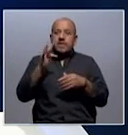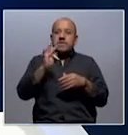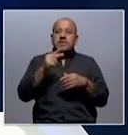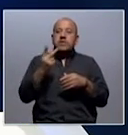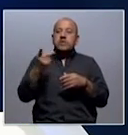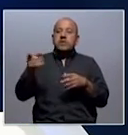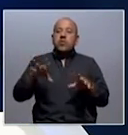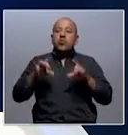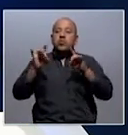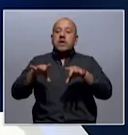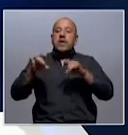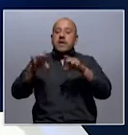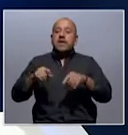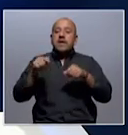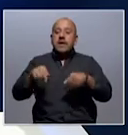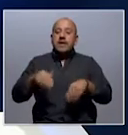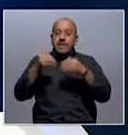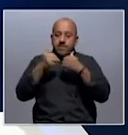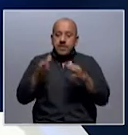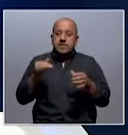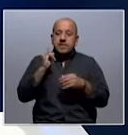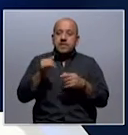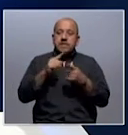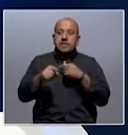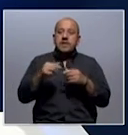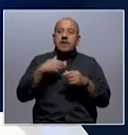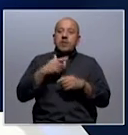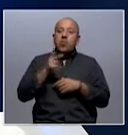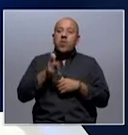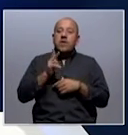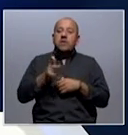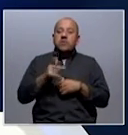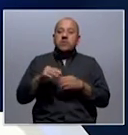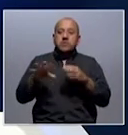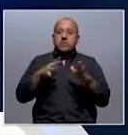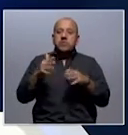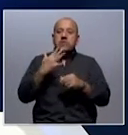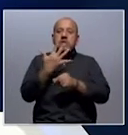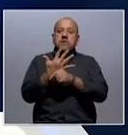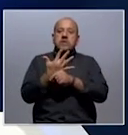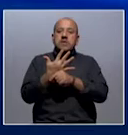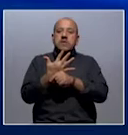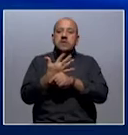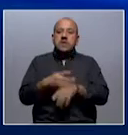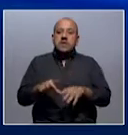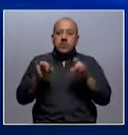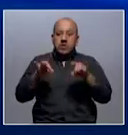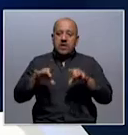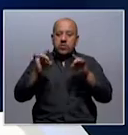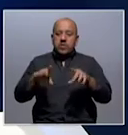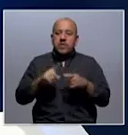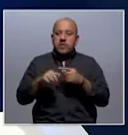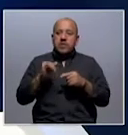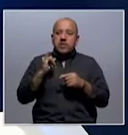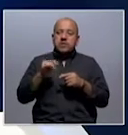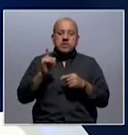australia y ahí sí comienza el tratamiento y la prueba en humanos es de esperar que más o menos en unos cinco años que de australia en australia